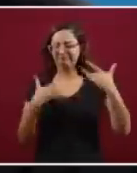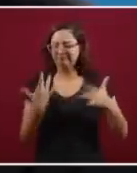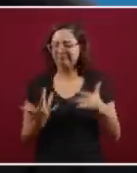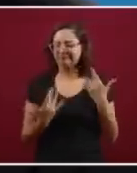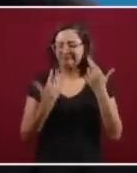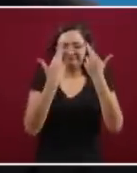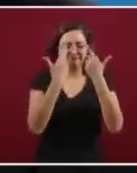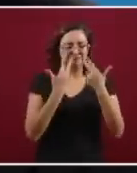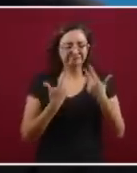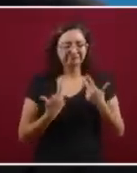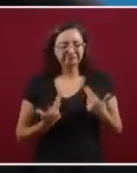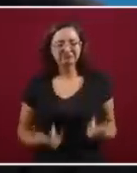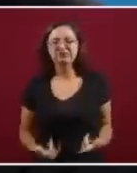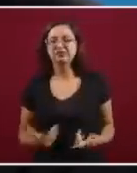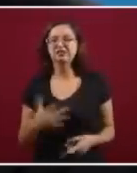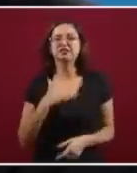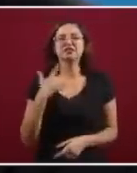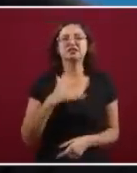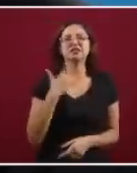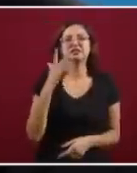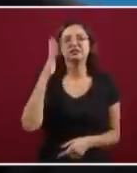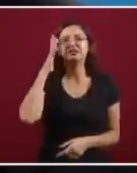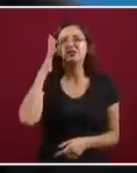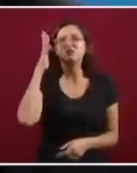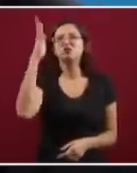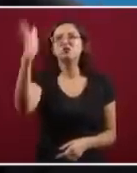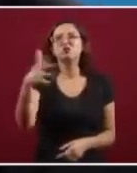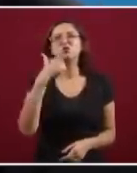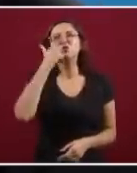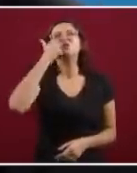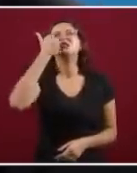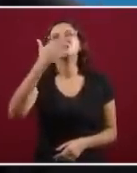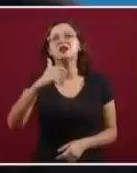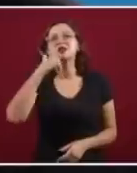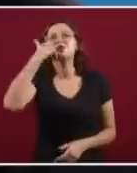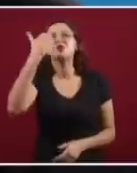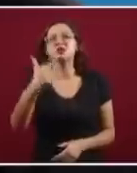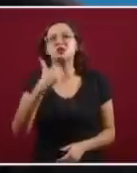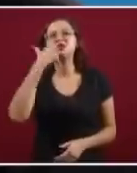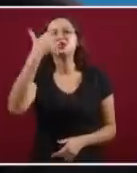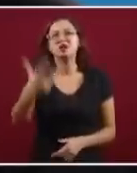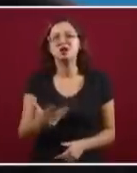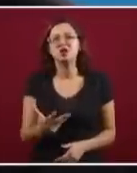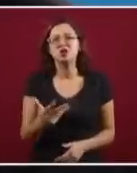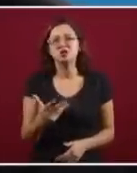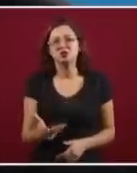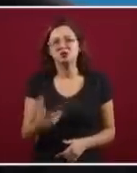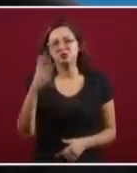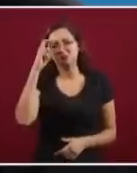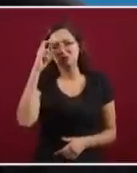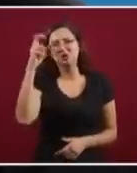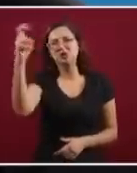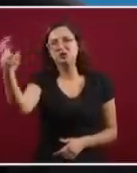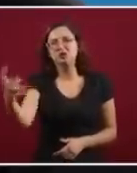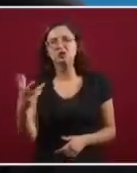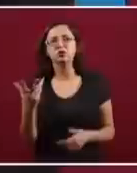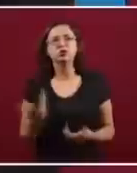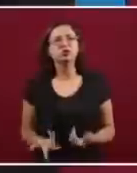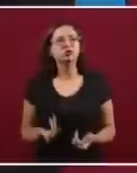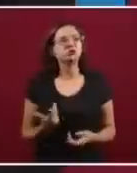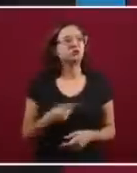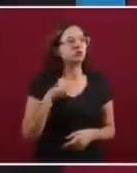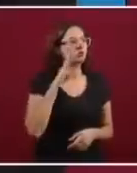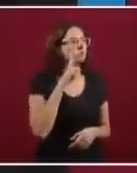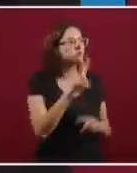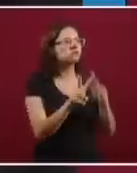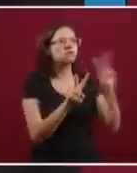se empiezan las expectativas de tener una realización a través de distintas modelos modelos que